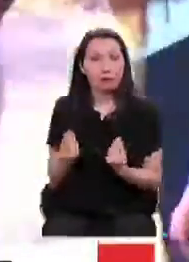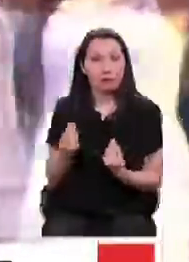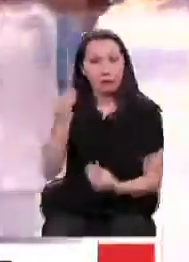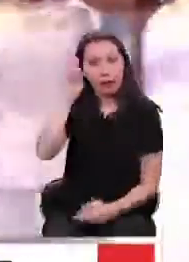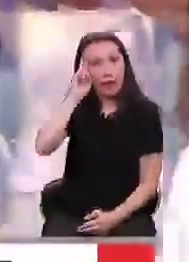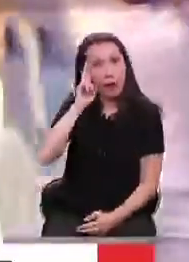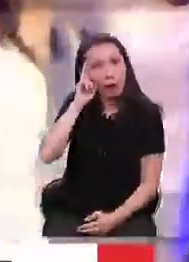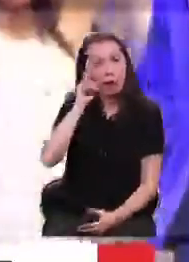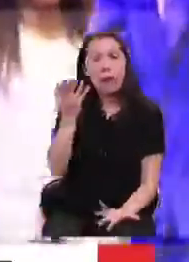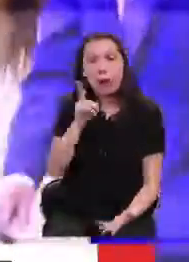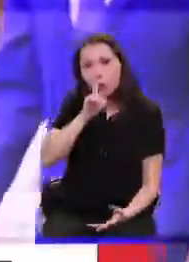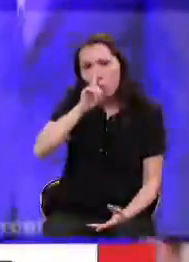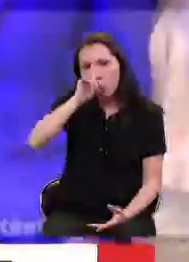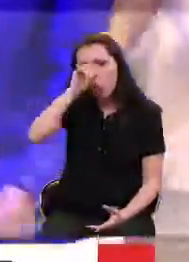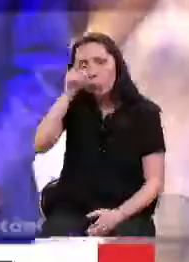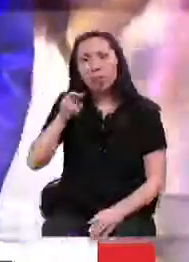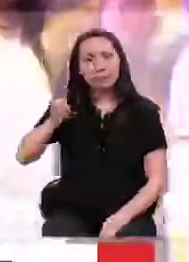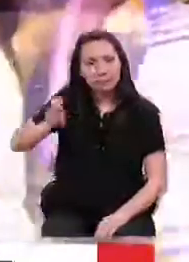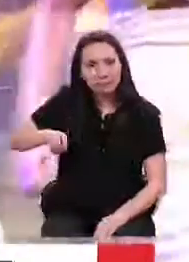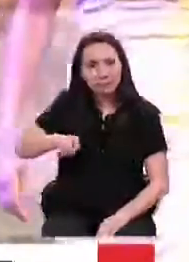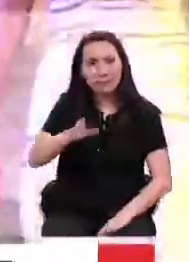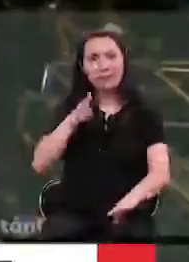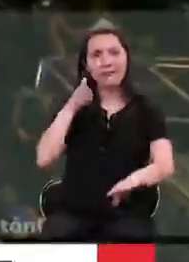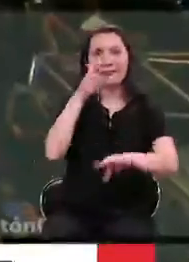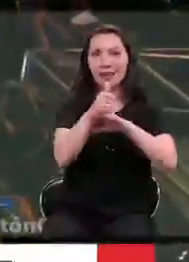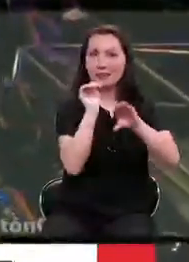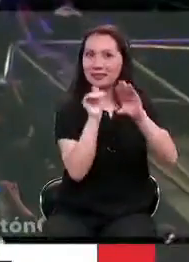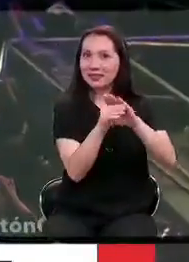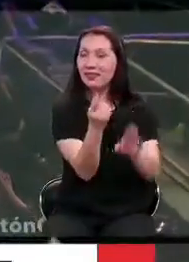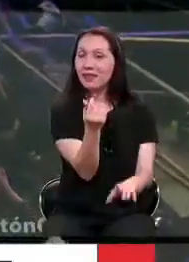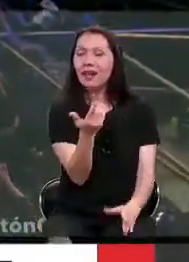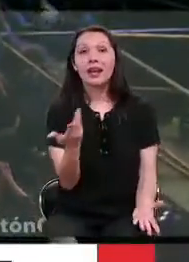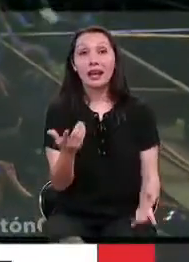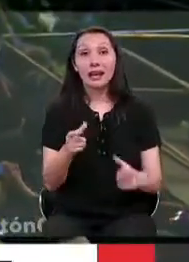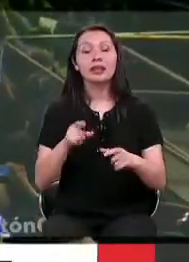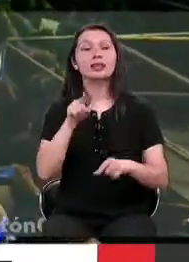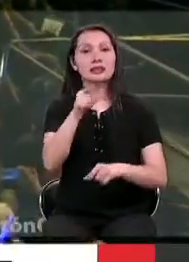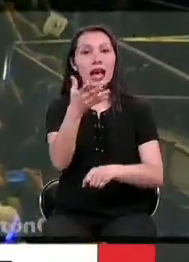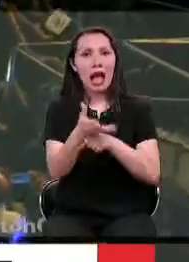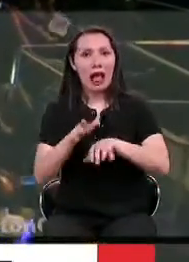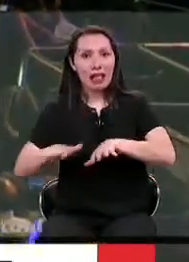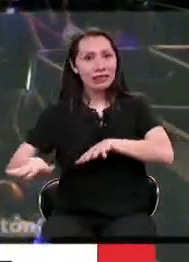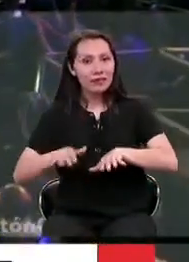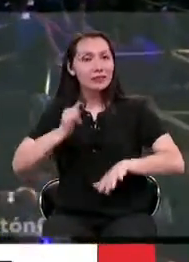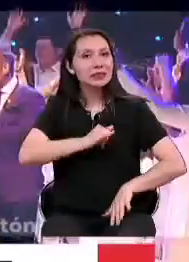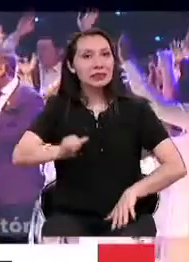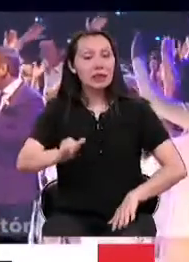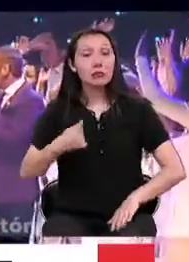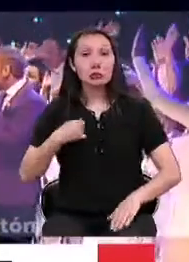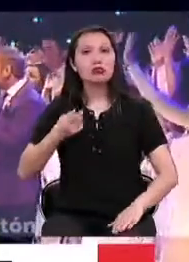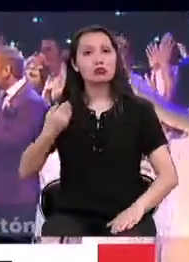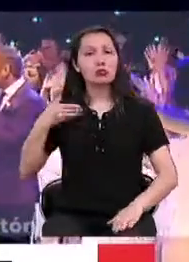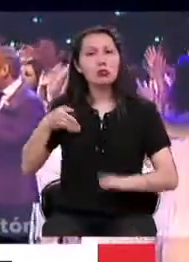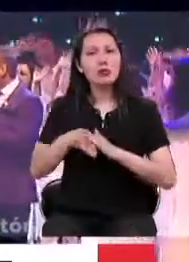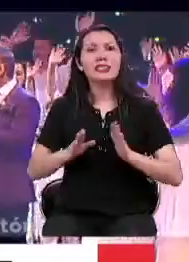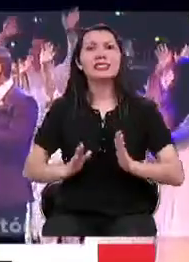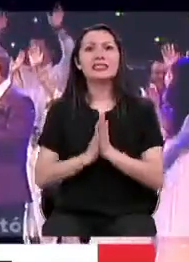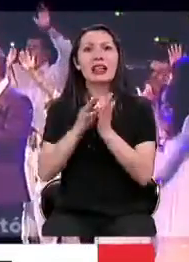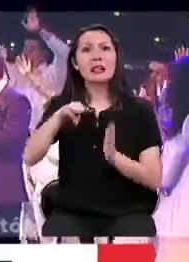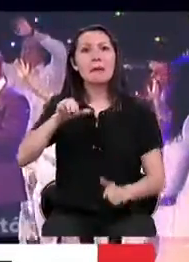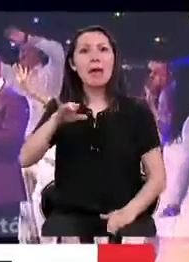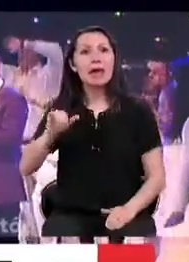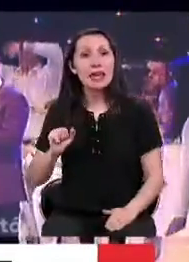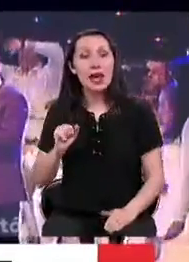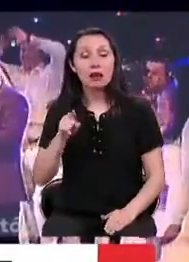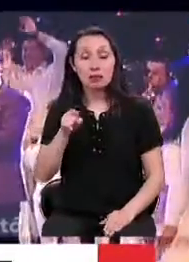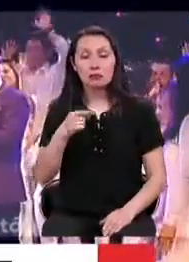la tradición propia de ir a la sucursal, además tiene una particularidad. En las sucursales hay actividades permanentemente. Yo pasé por la sucursal Santa María de Manquehue, esta misma que